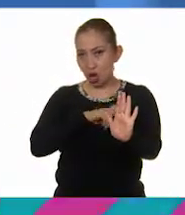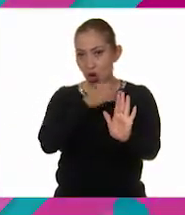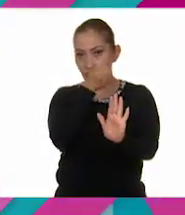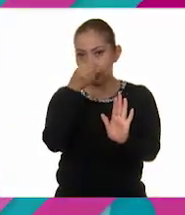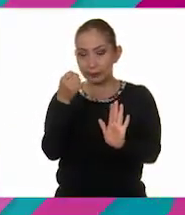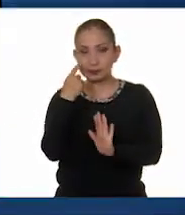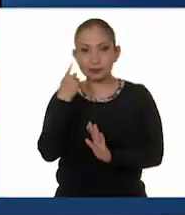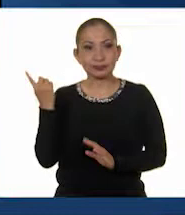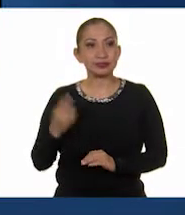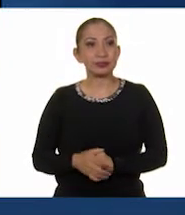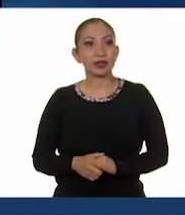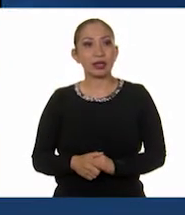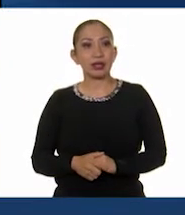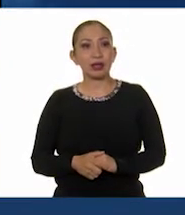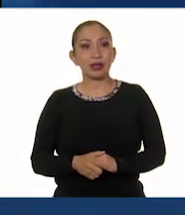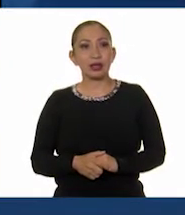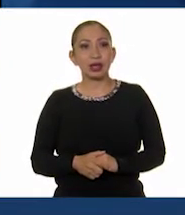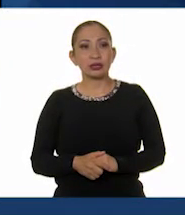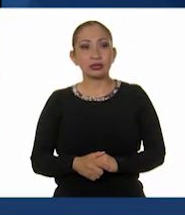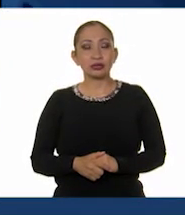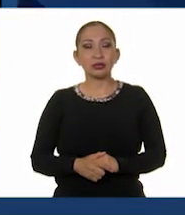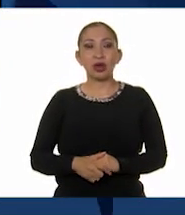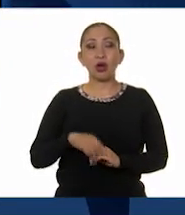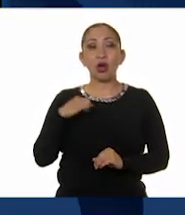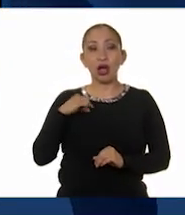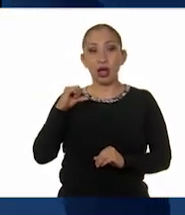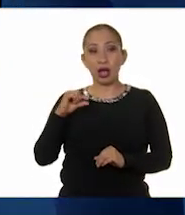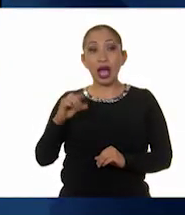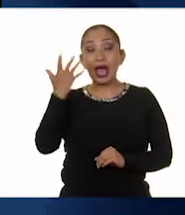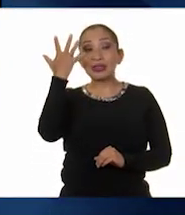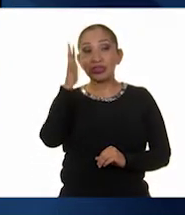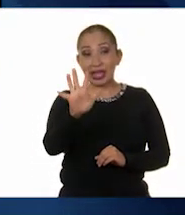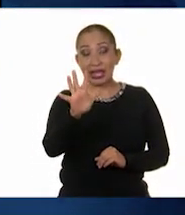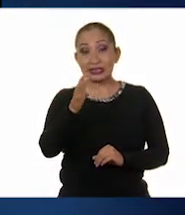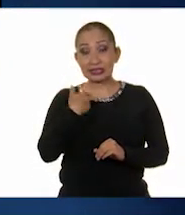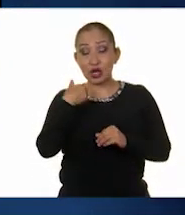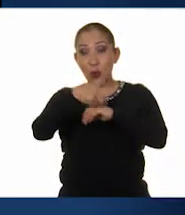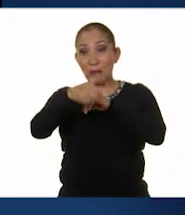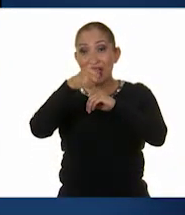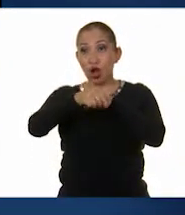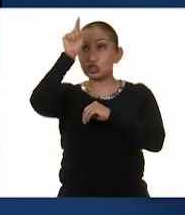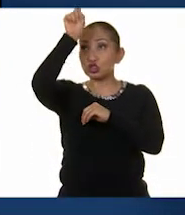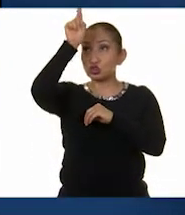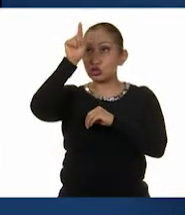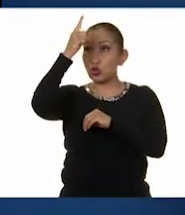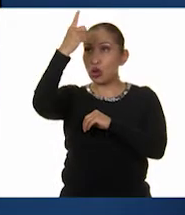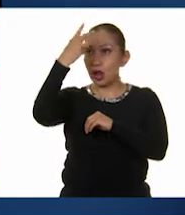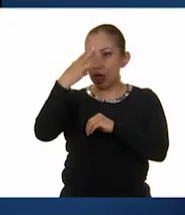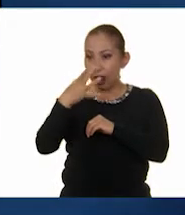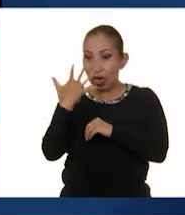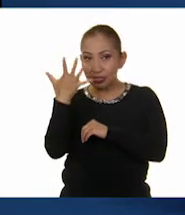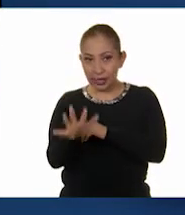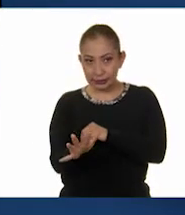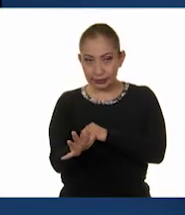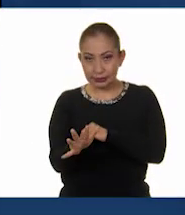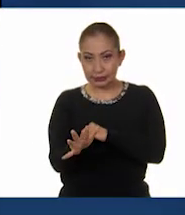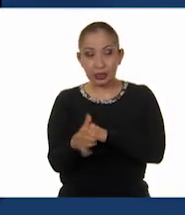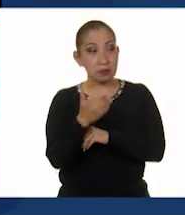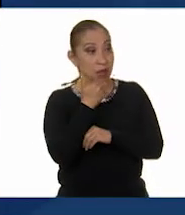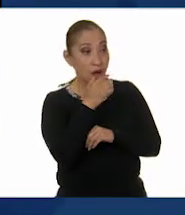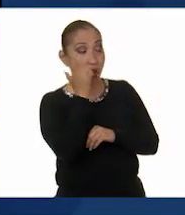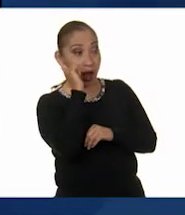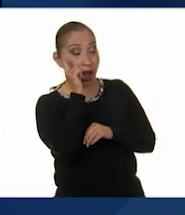Mire, lo hice de manera ascendente y son en total 10 datos. Muy bien, María, vas por muy buen camino. Espero que